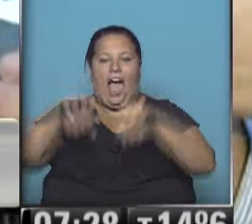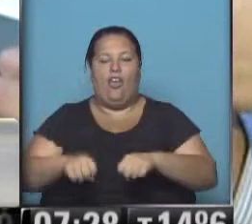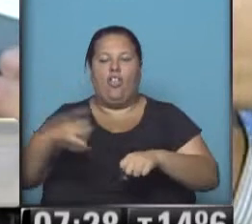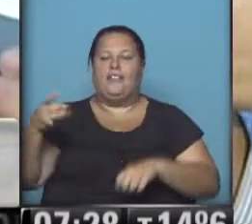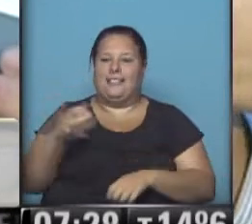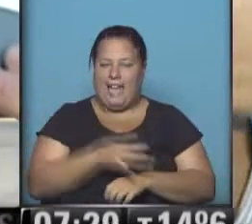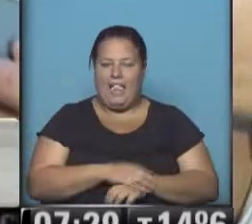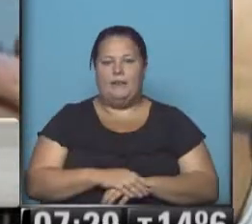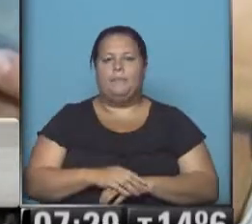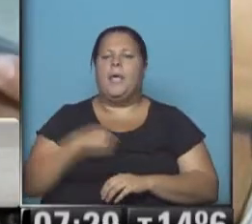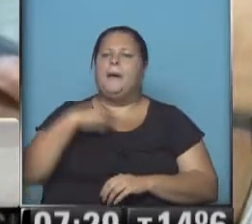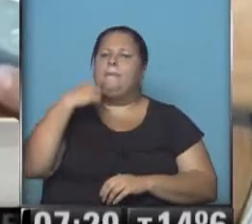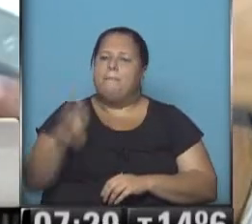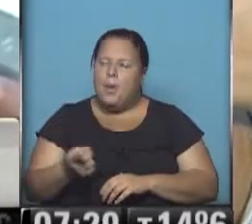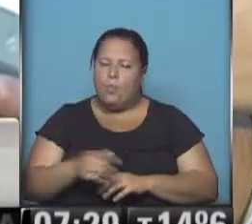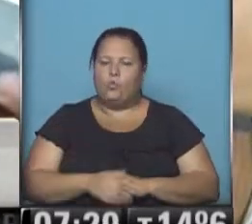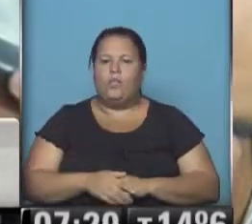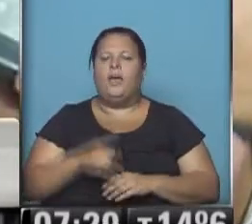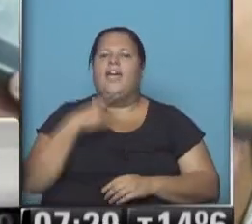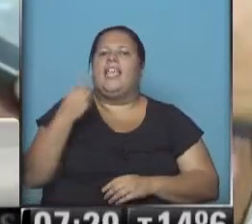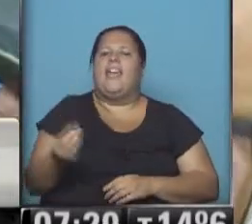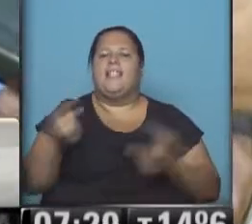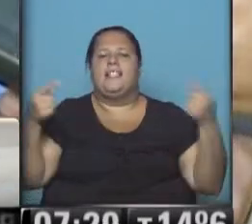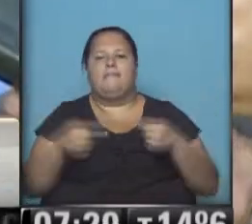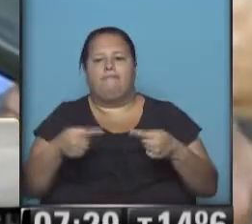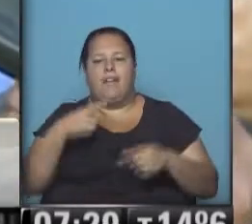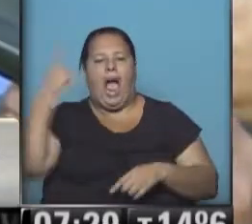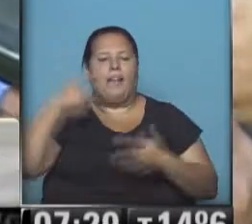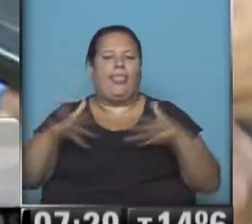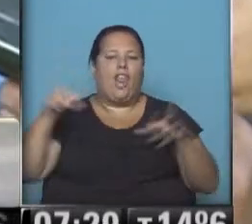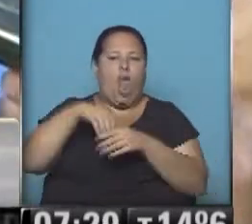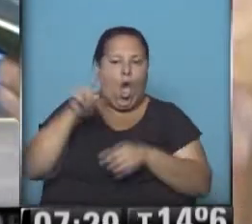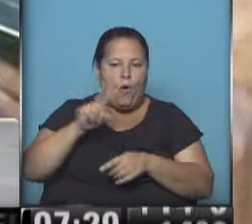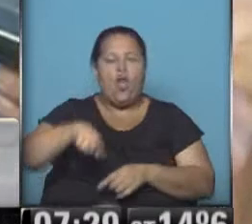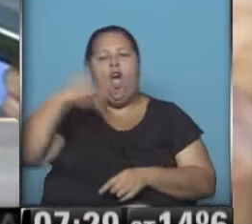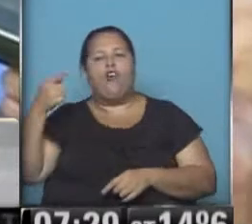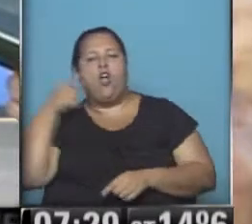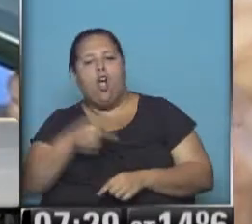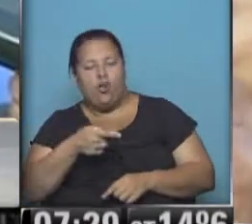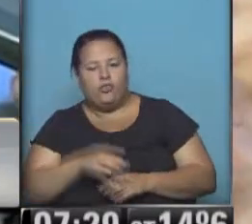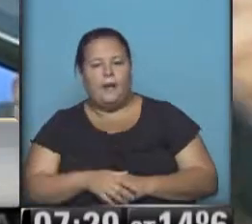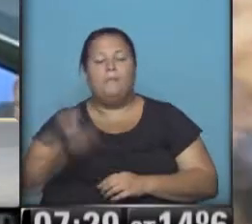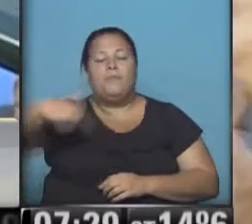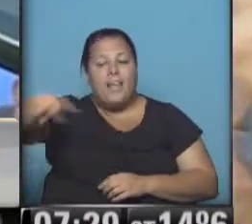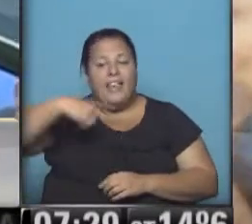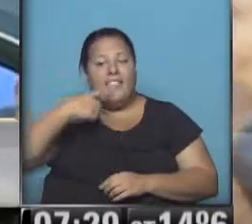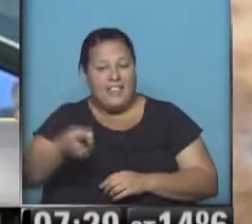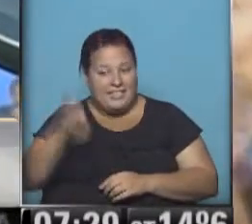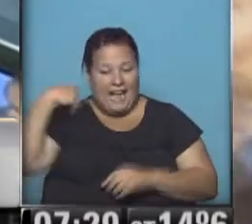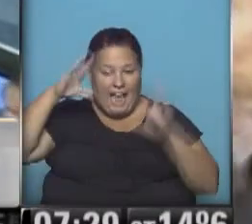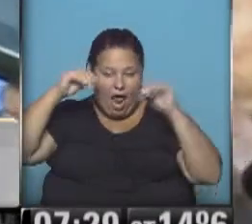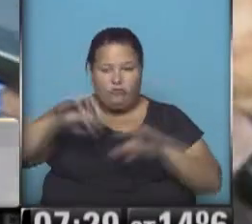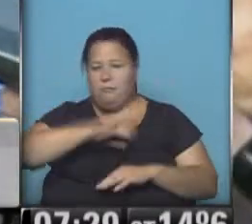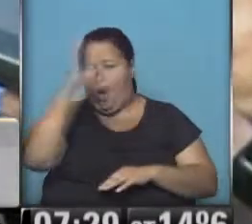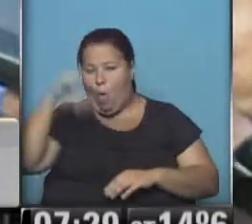sistema ferroviario. La pregunta es, ¿qué le dice a la oposición, aquella que se abstuvo y aquella que votó en contra? Ellos han dicho ayer por la noche,